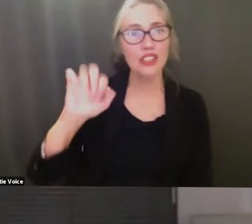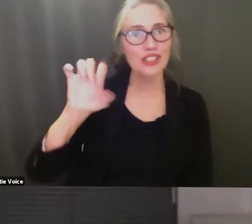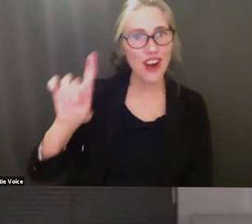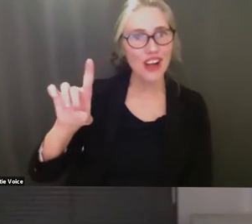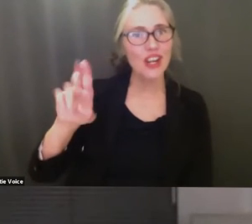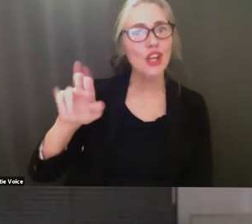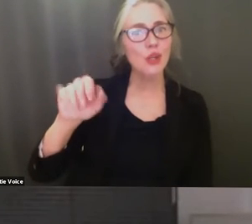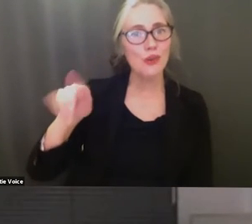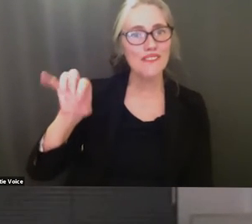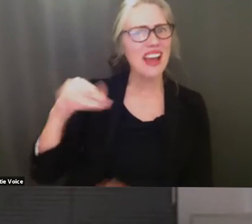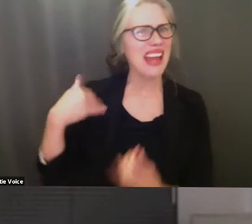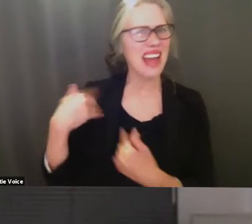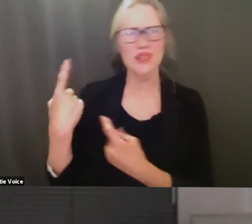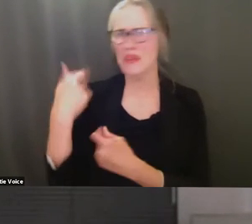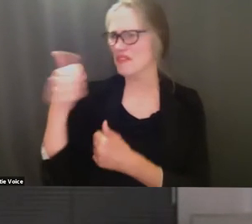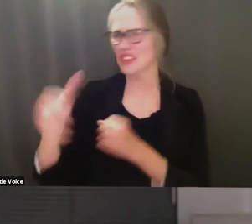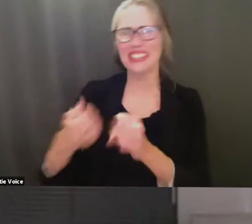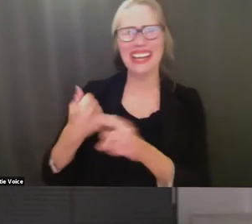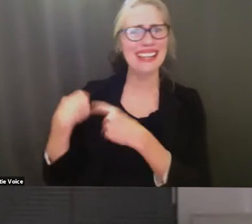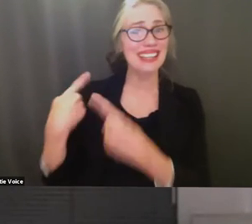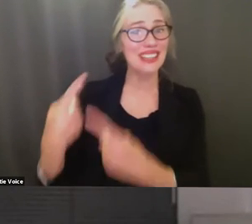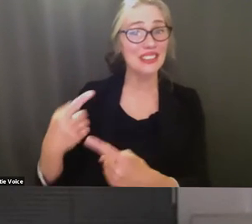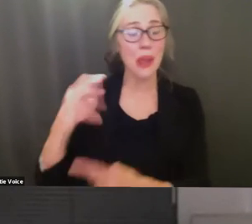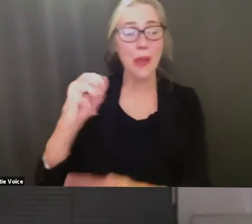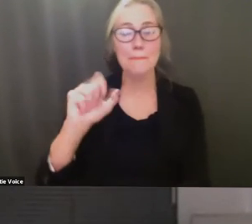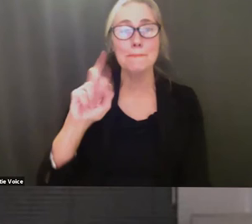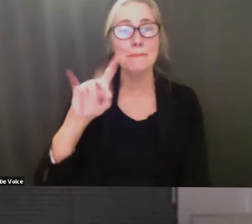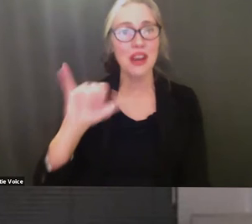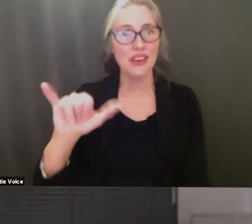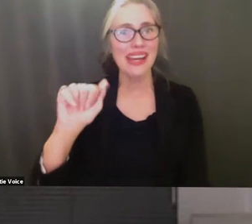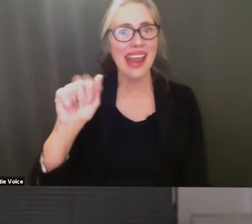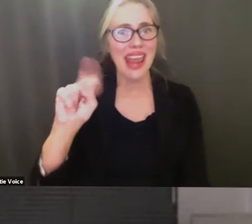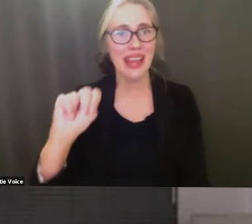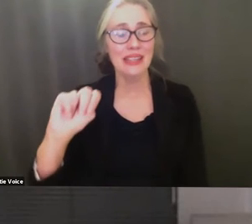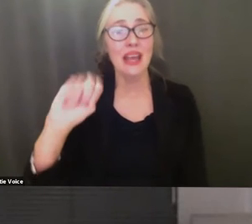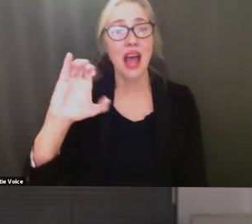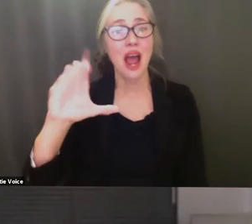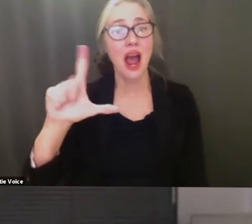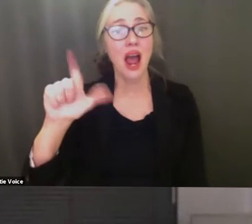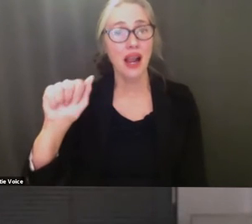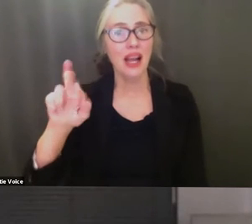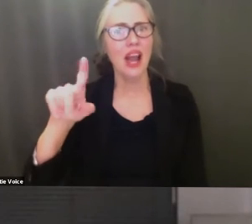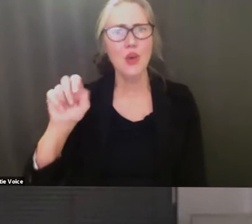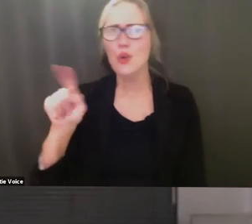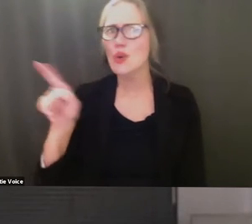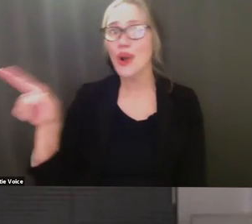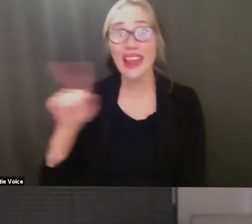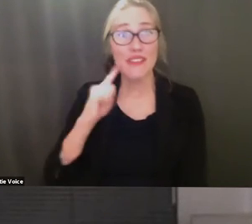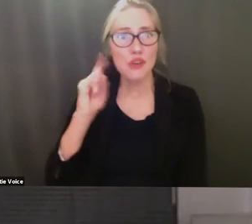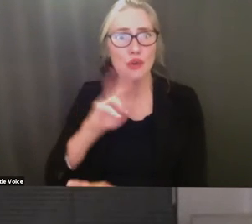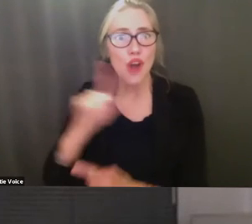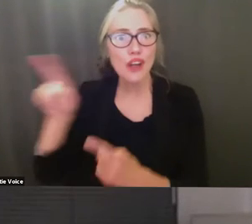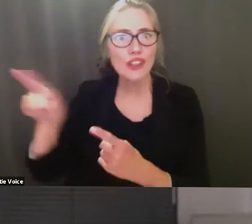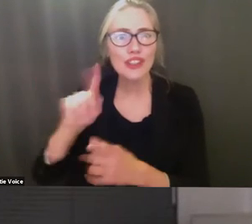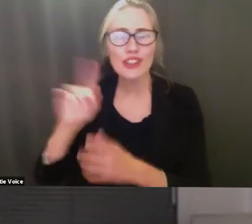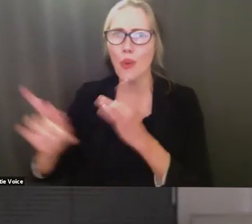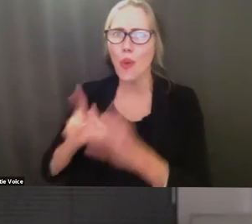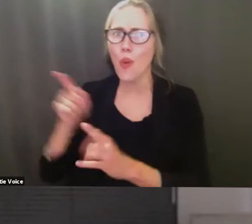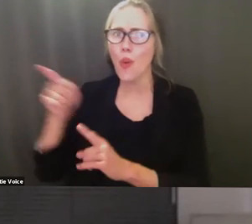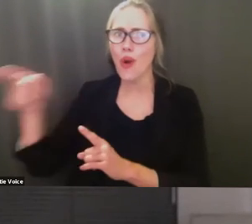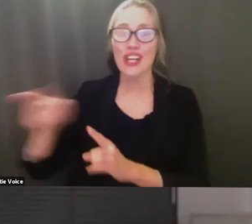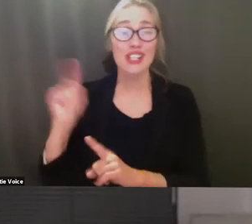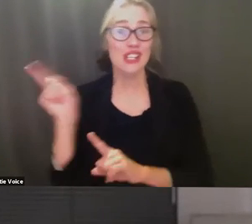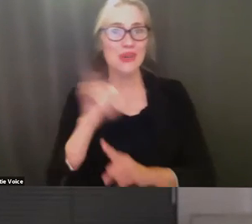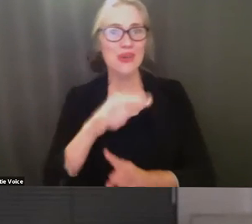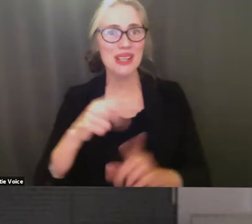10 años, la señora Marianne LaRue. Si alguien quiere hablar con ella, ella es muy entusiasta. Fue a UCSB. Ella dice